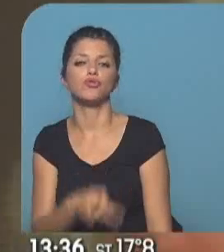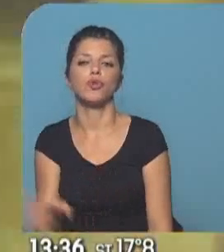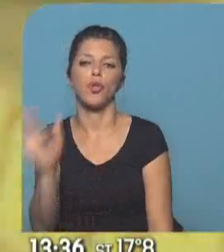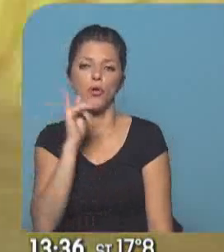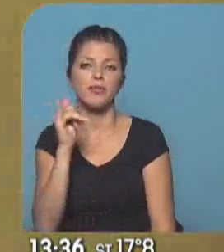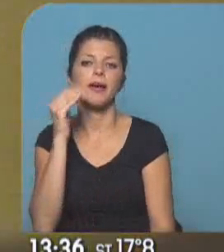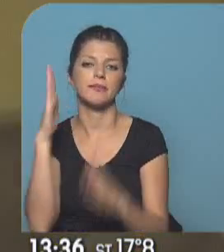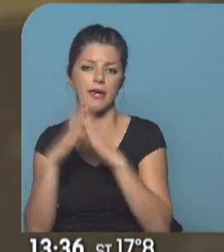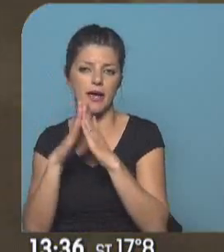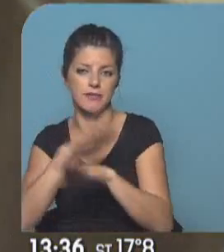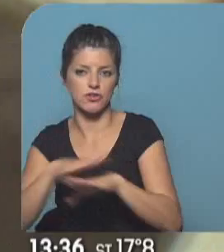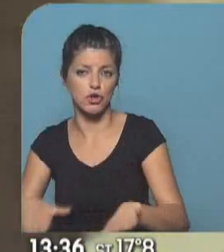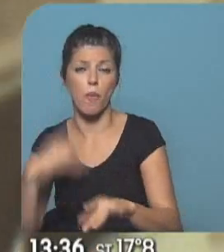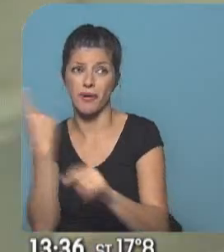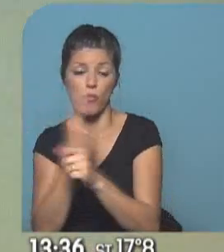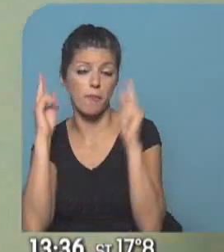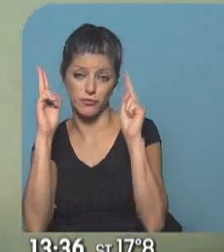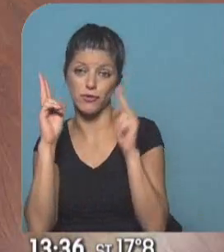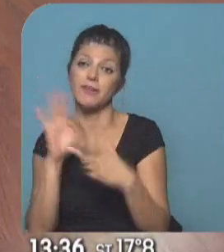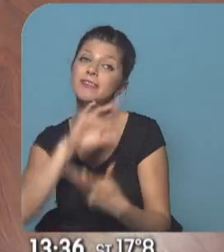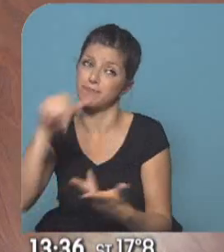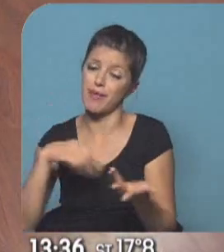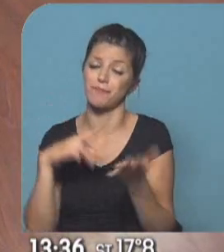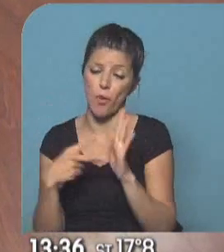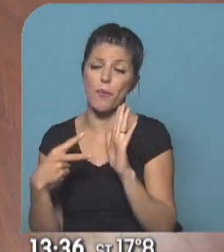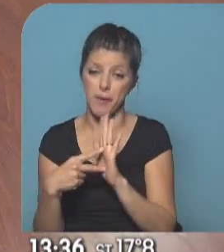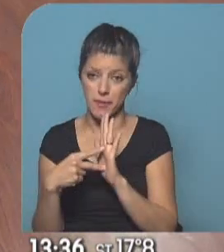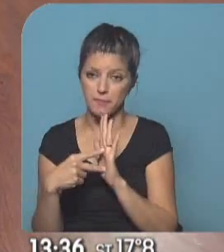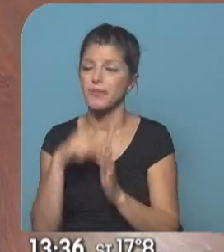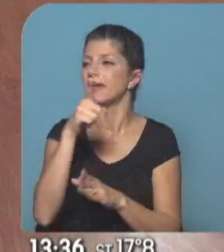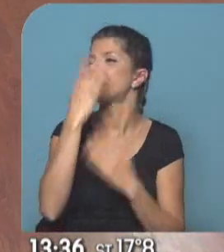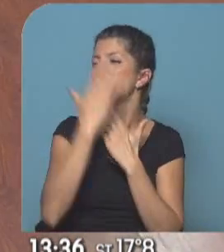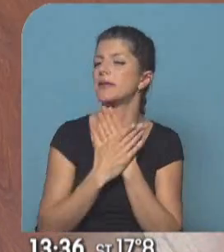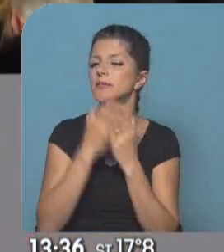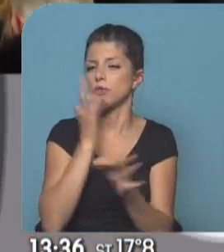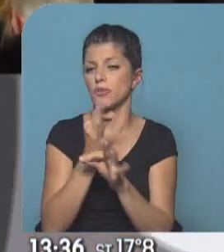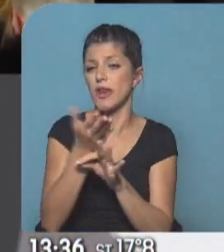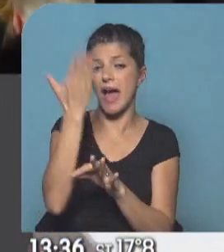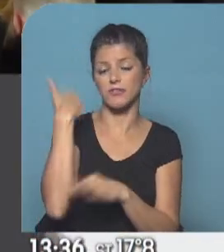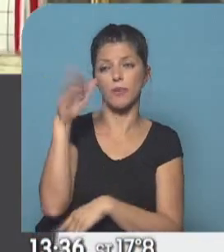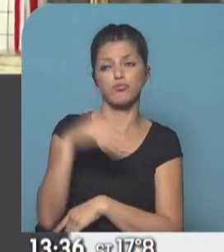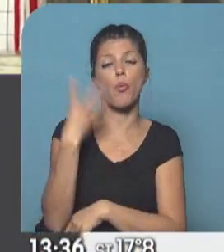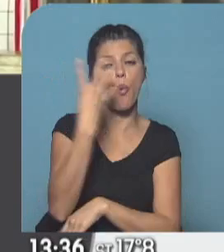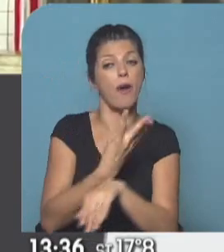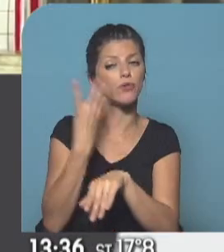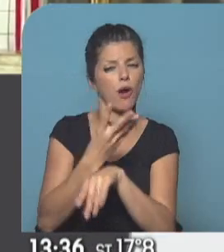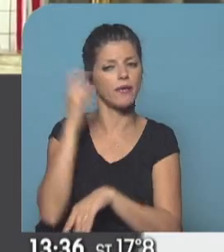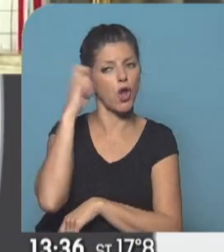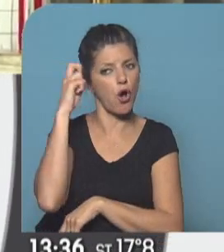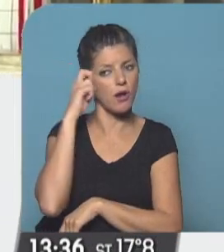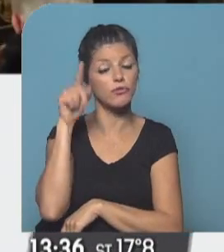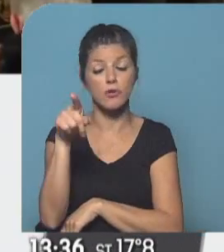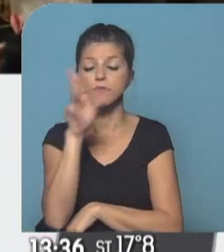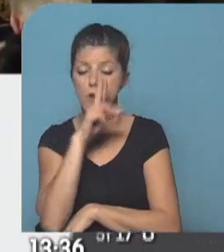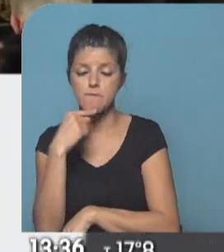huelga docente, te pasan la factura. Y Marilú Martens, que es la ministra de Educación, fue interpelada ayer 4 horas en el Congreso de Perú. Ayer ella